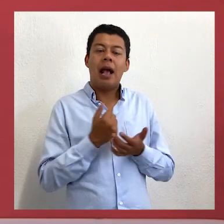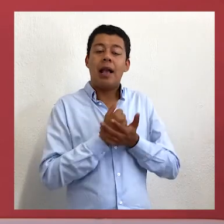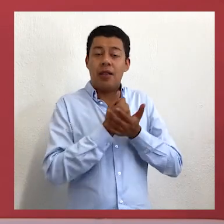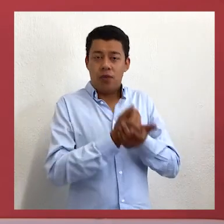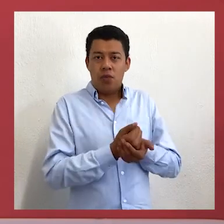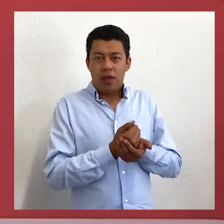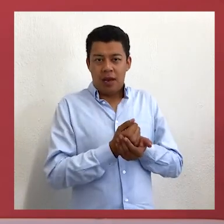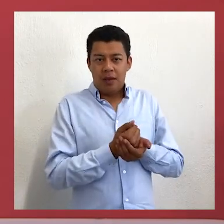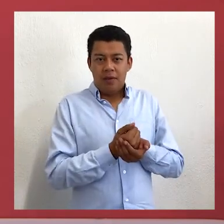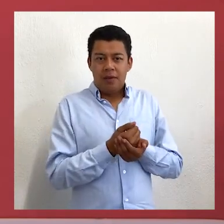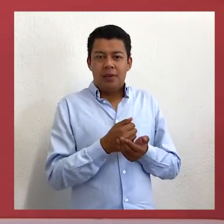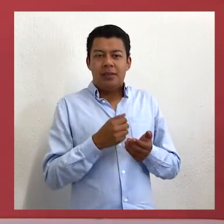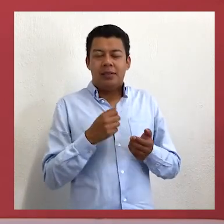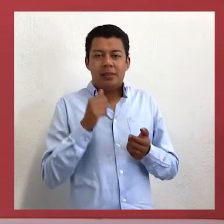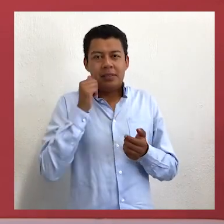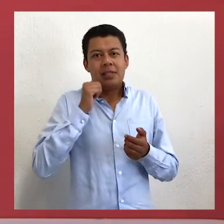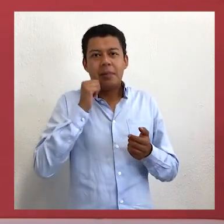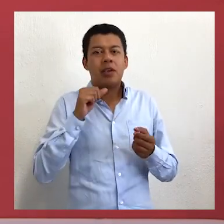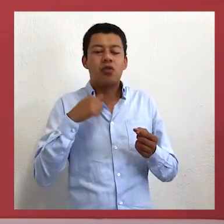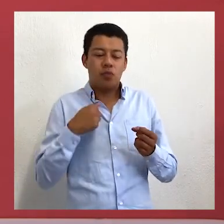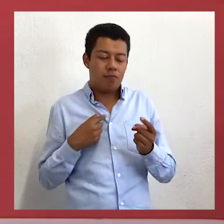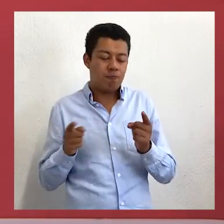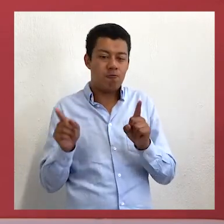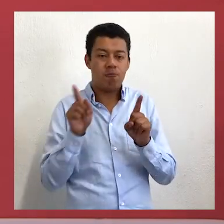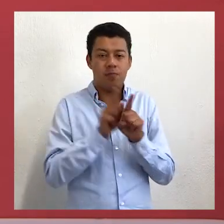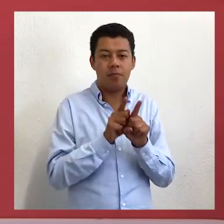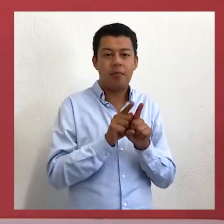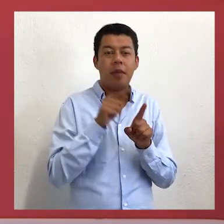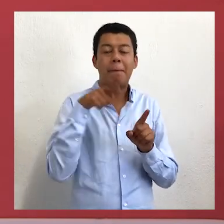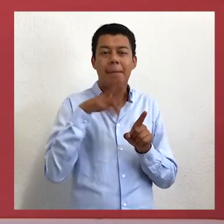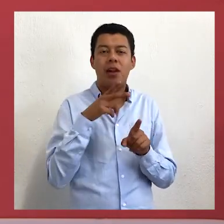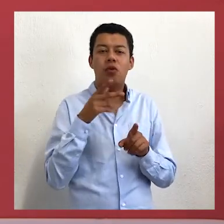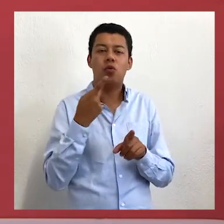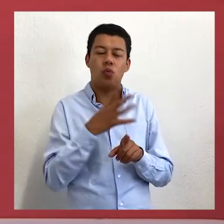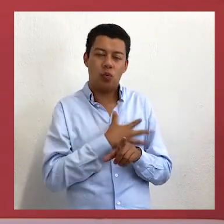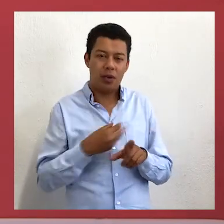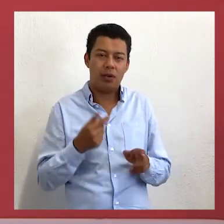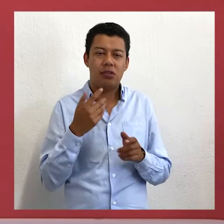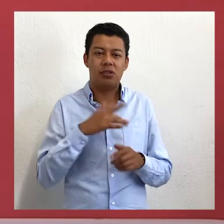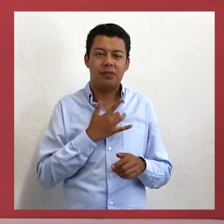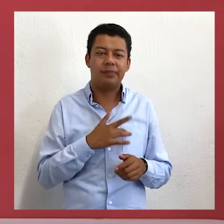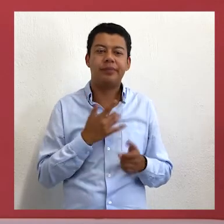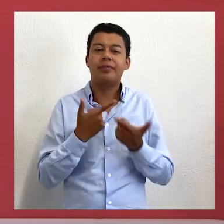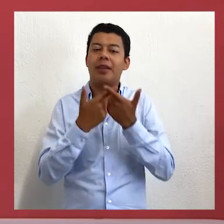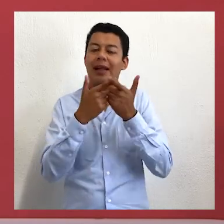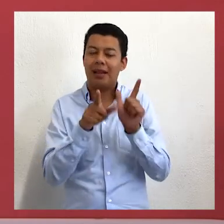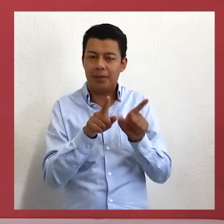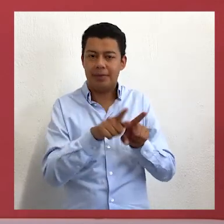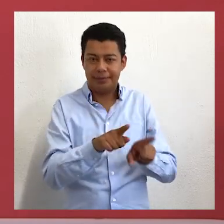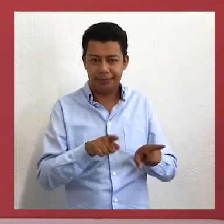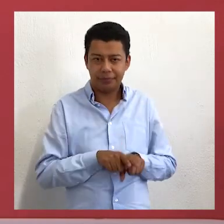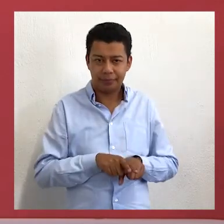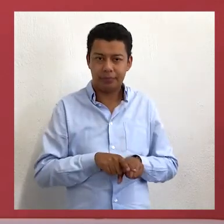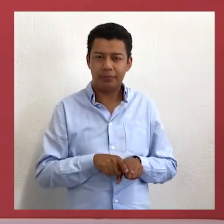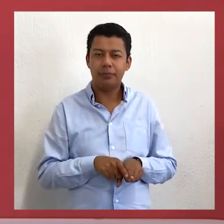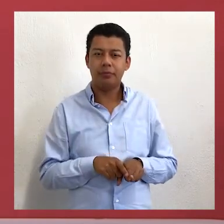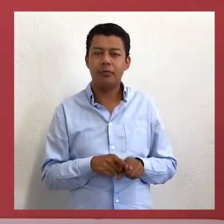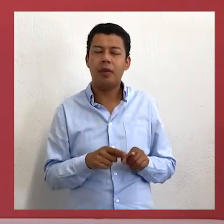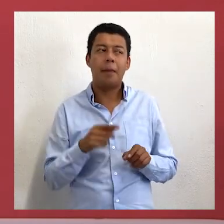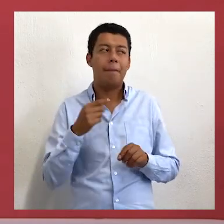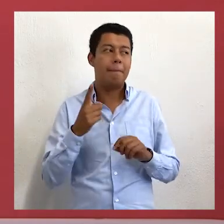espacio sin alejarme, cómo estar presente en la vida de mi hijo adolescente para apoyarlo y